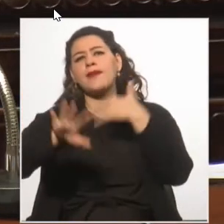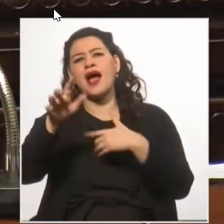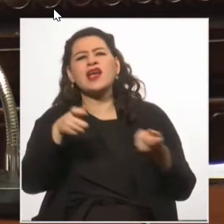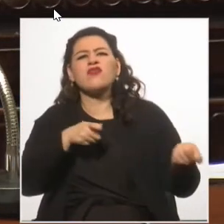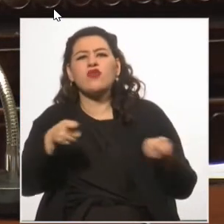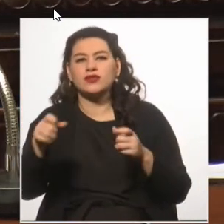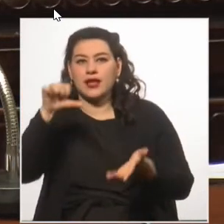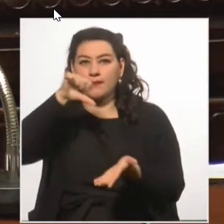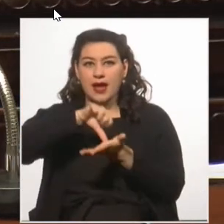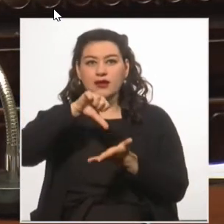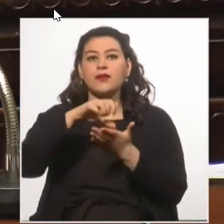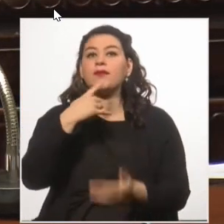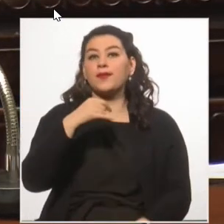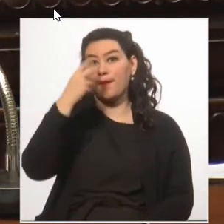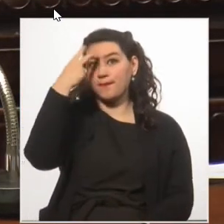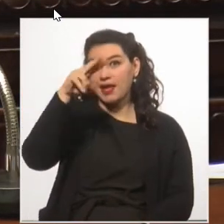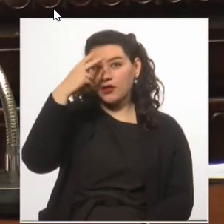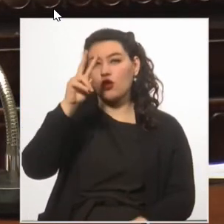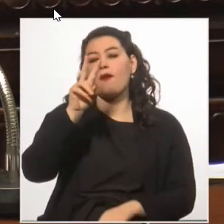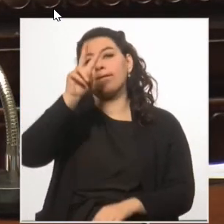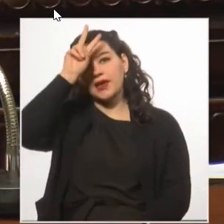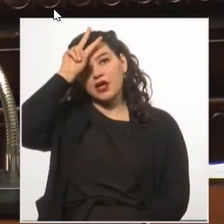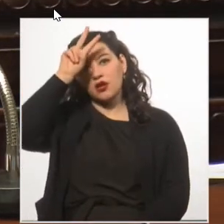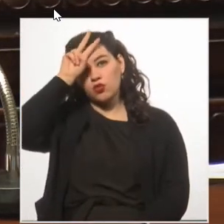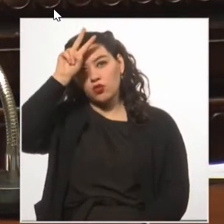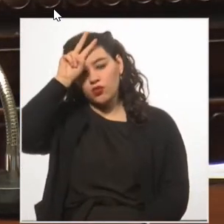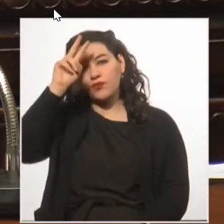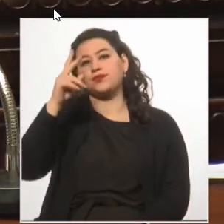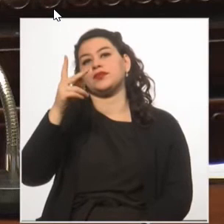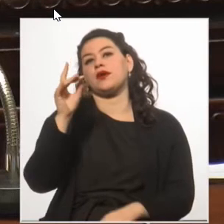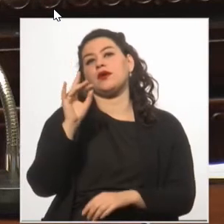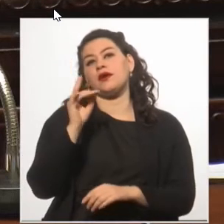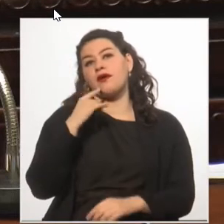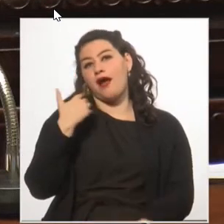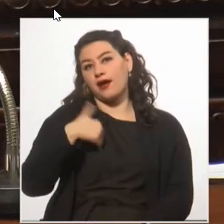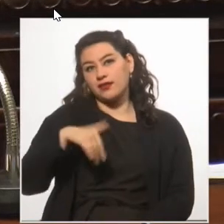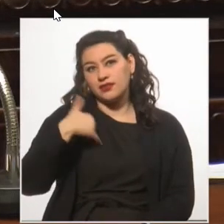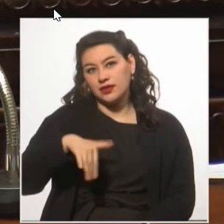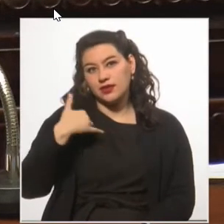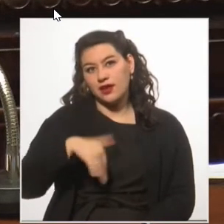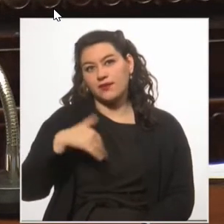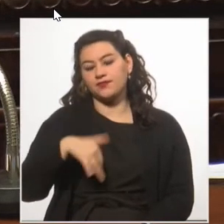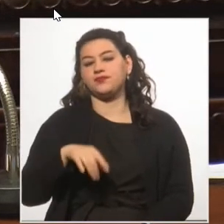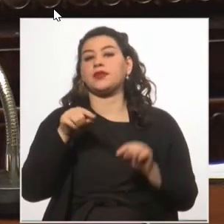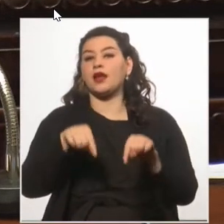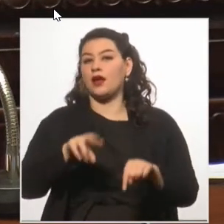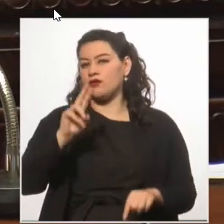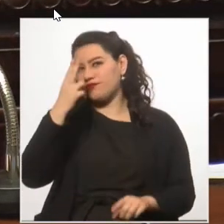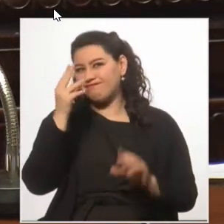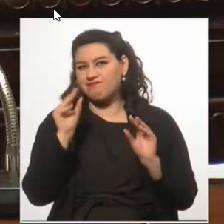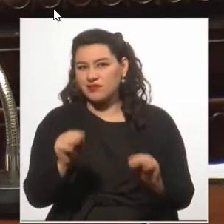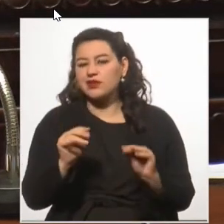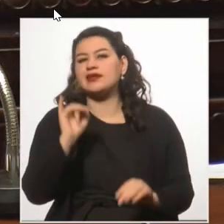en países como México, Perú, Colombia o Argentina que en Uruguay. En nuestro país, si bien